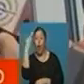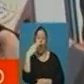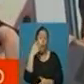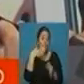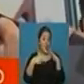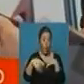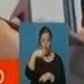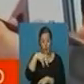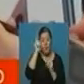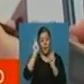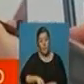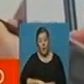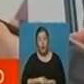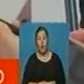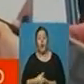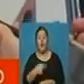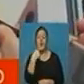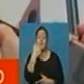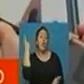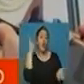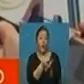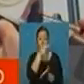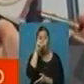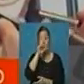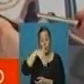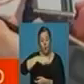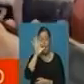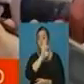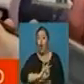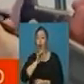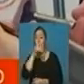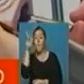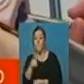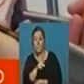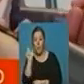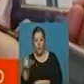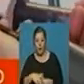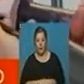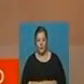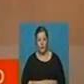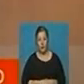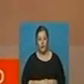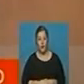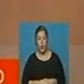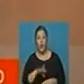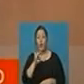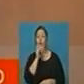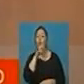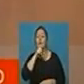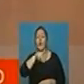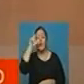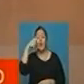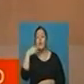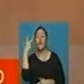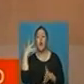traficantes, así como de calificar como hijo de puta a Barack Obama o al Papa Francisco. Rodrigo Duterte le declaró